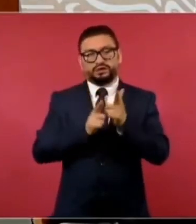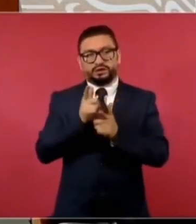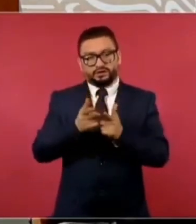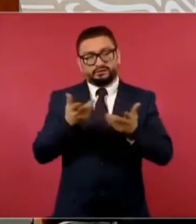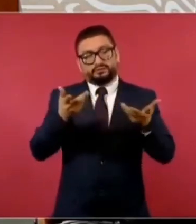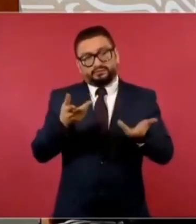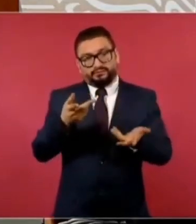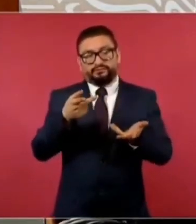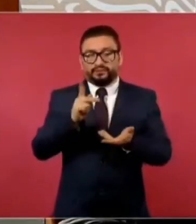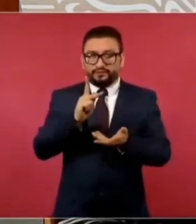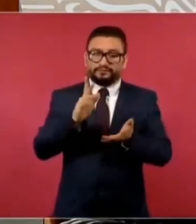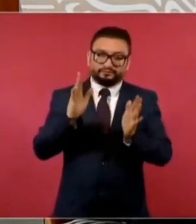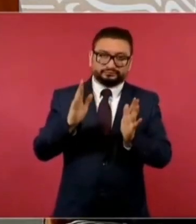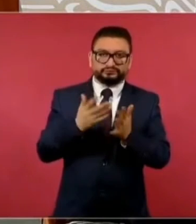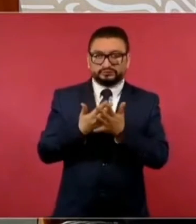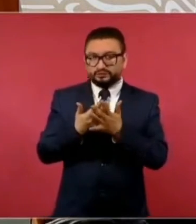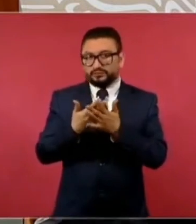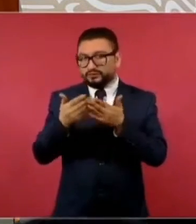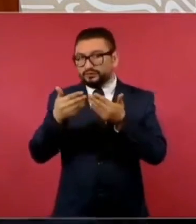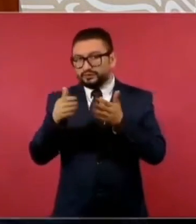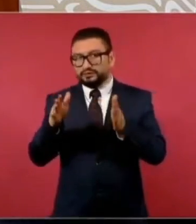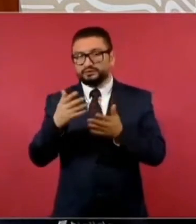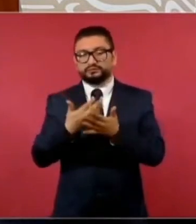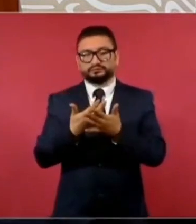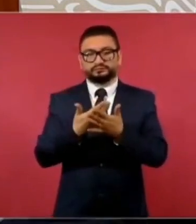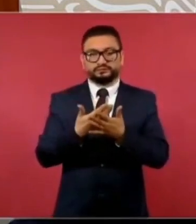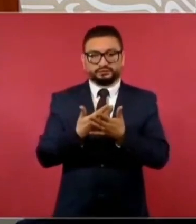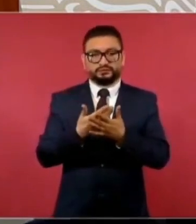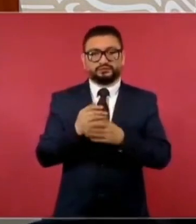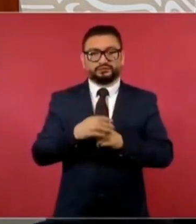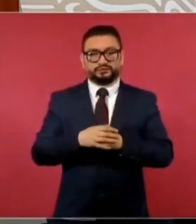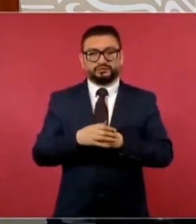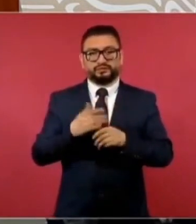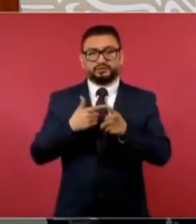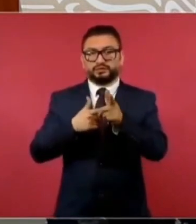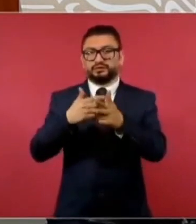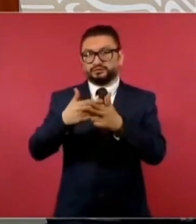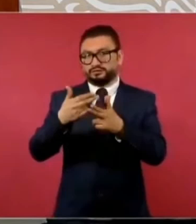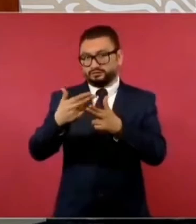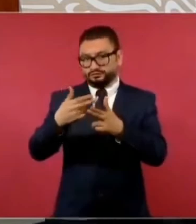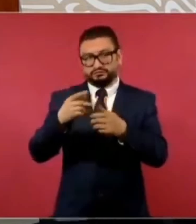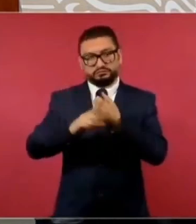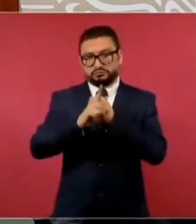va abierto y sin problema hasta ahorita.